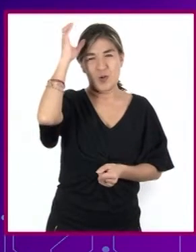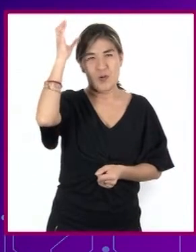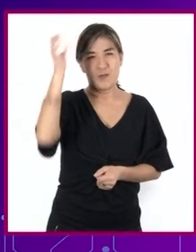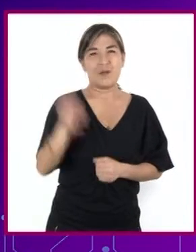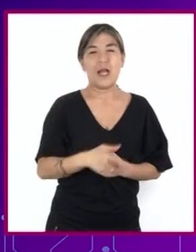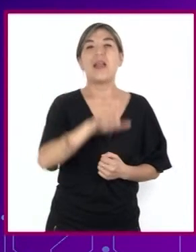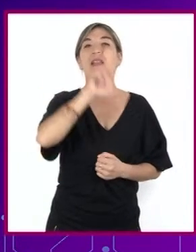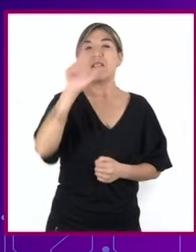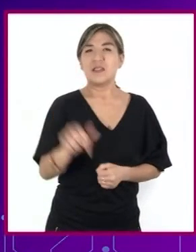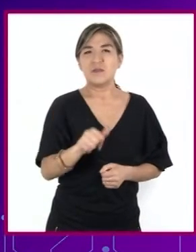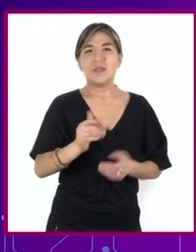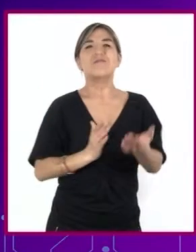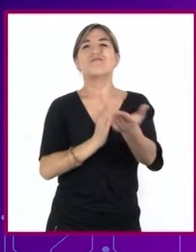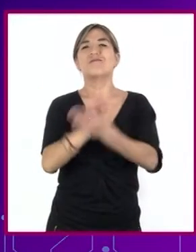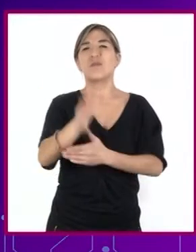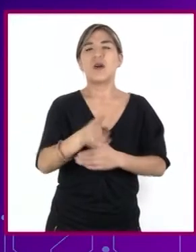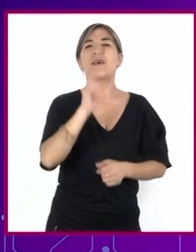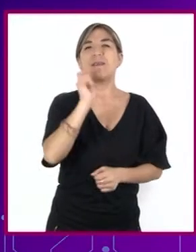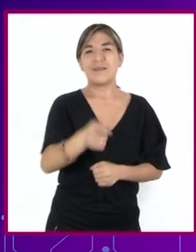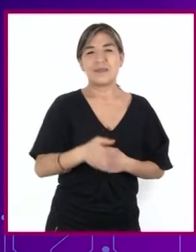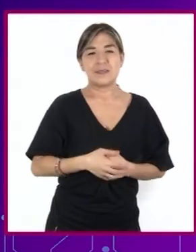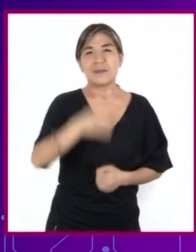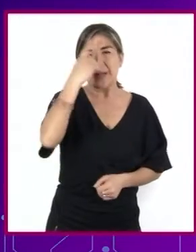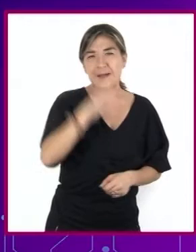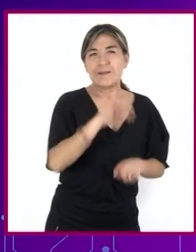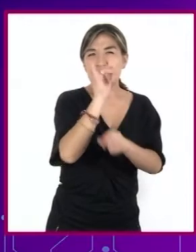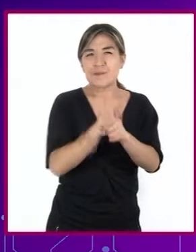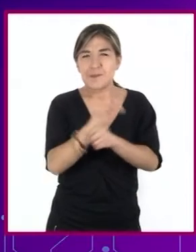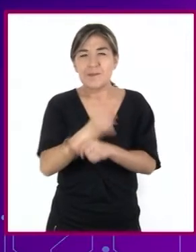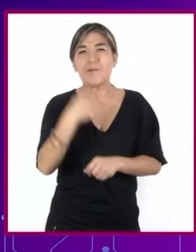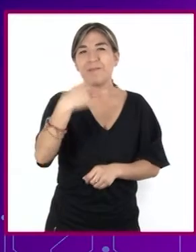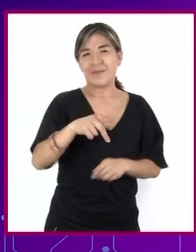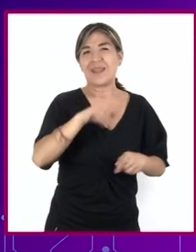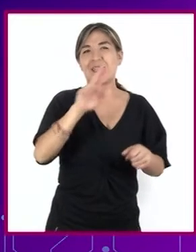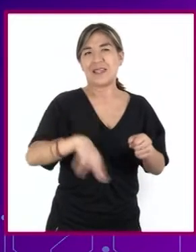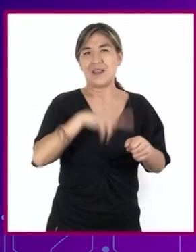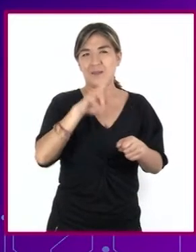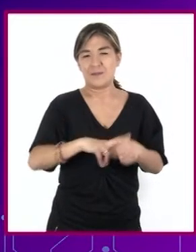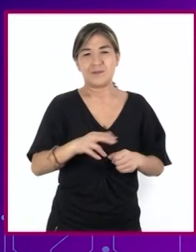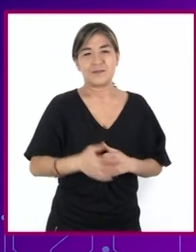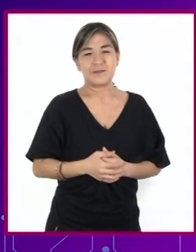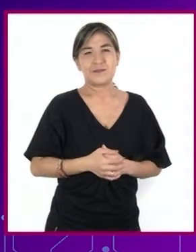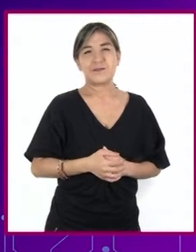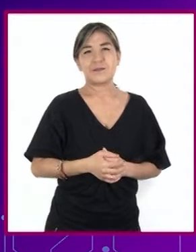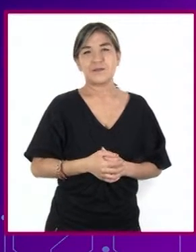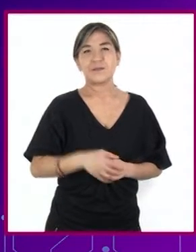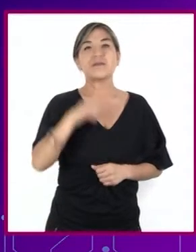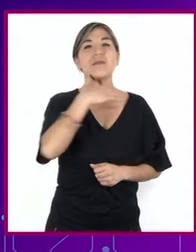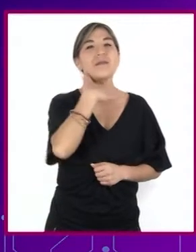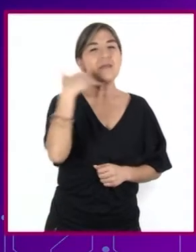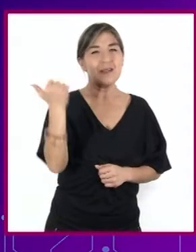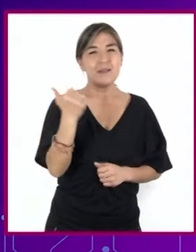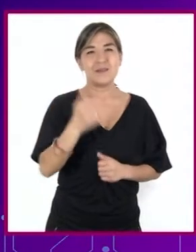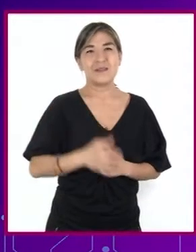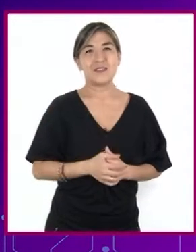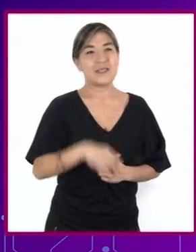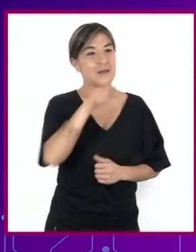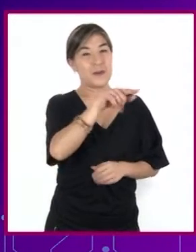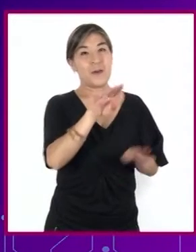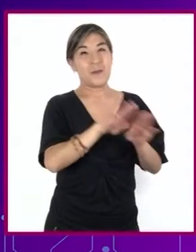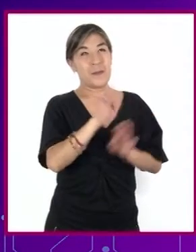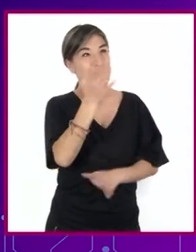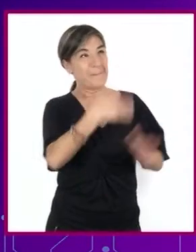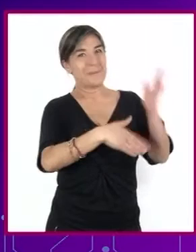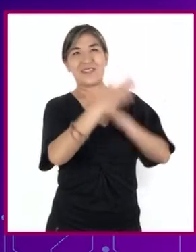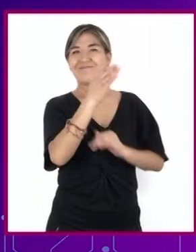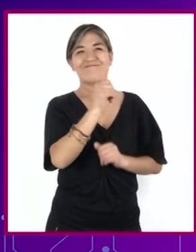Después, la invadió con el objetivo de explorar sus recursos naturales. Alemania, que no era una gran